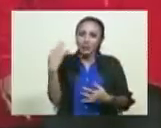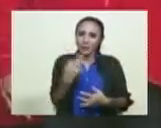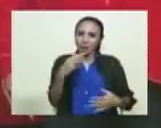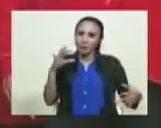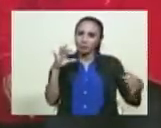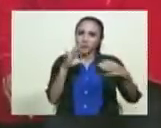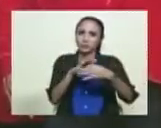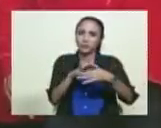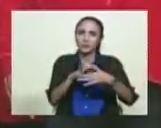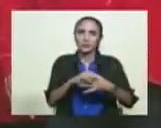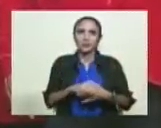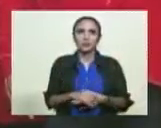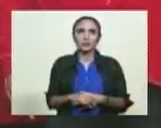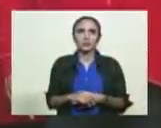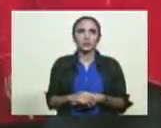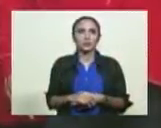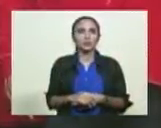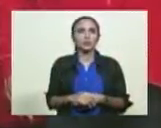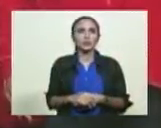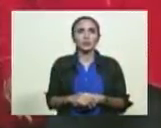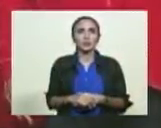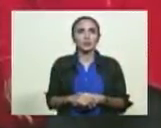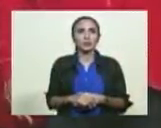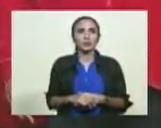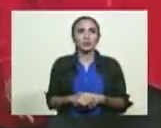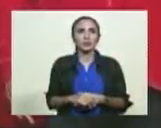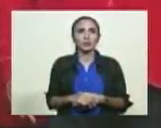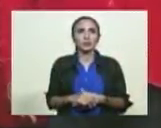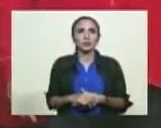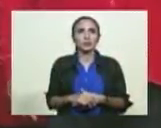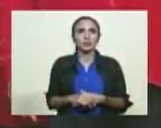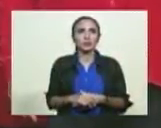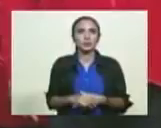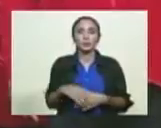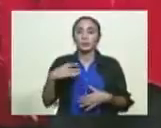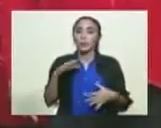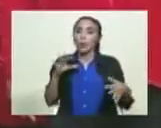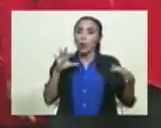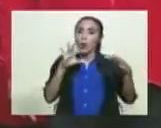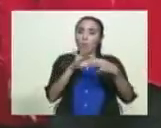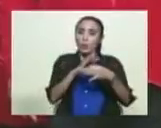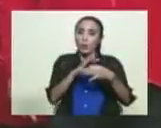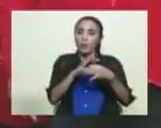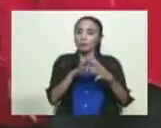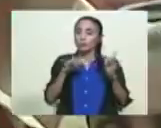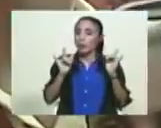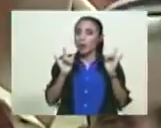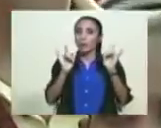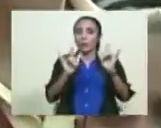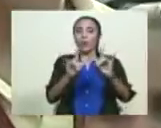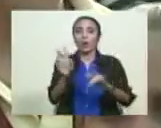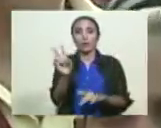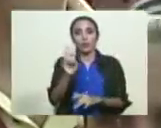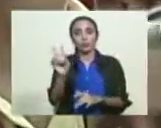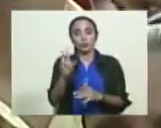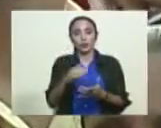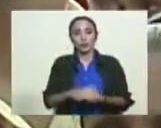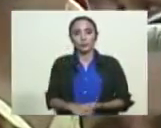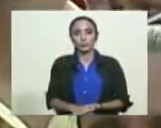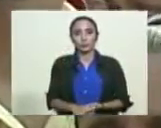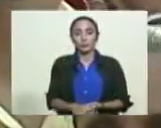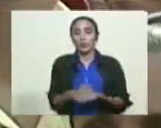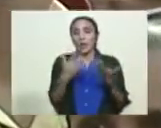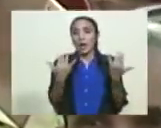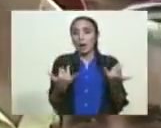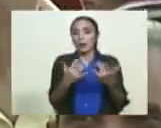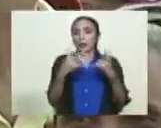patriotas, donde se cultive el amor a Venezuela. Hay una campaña